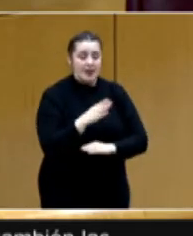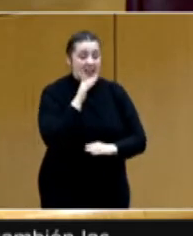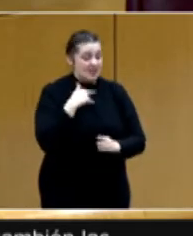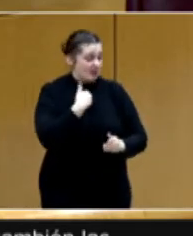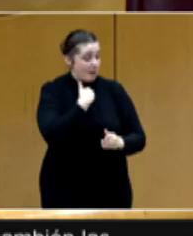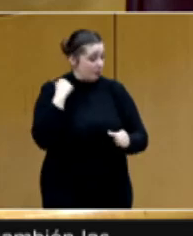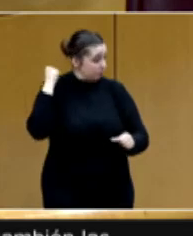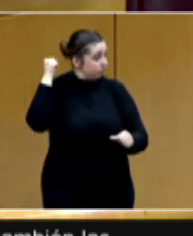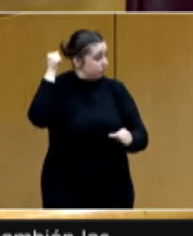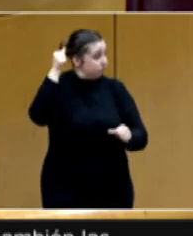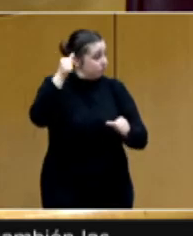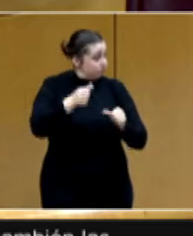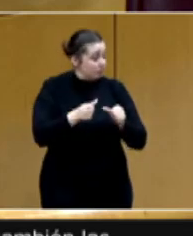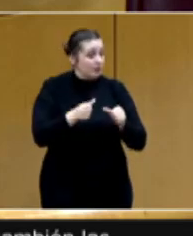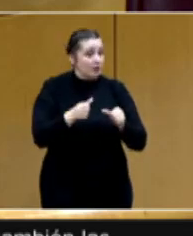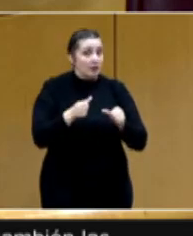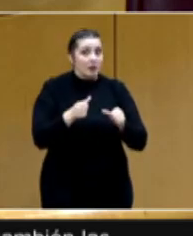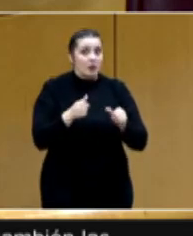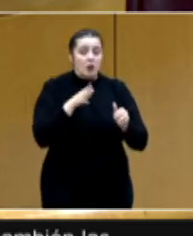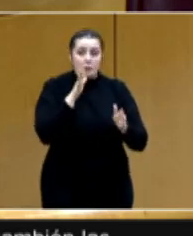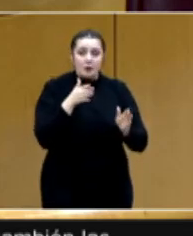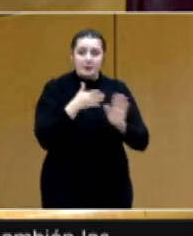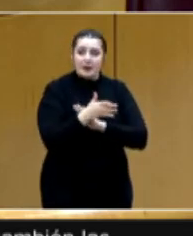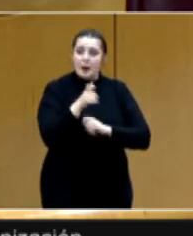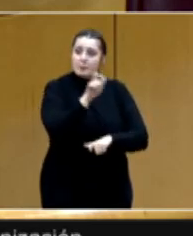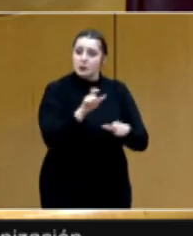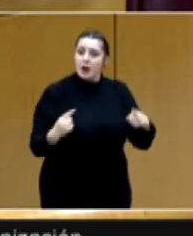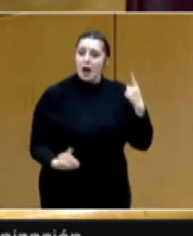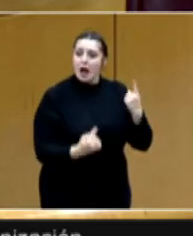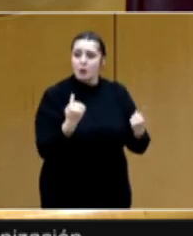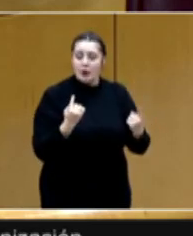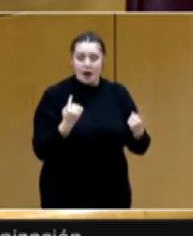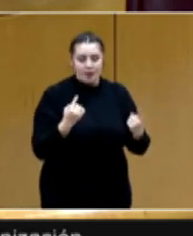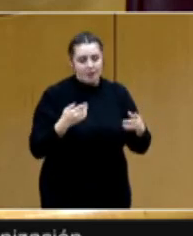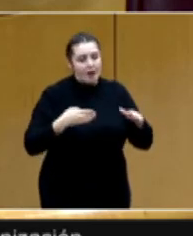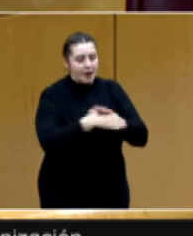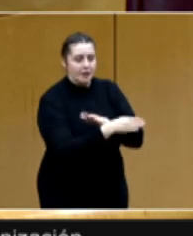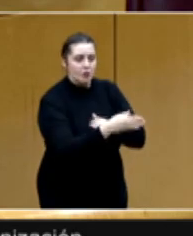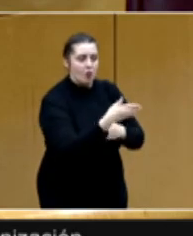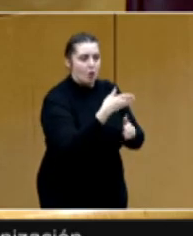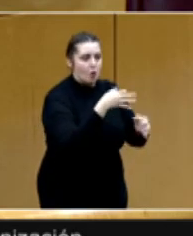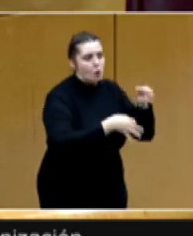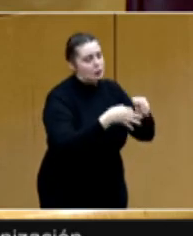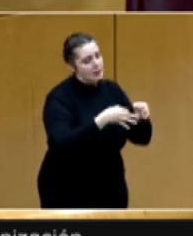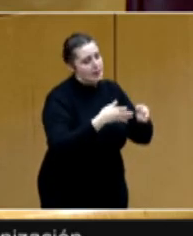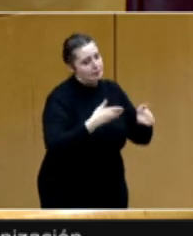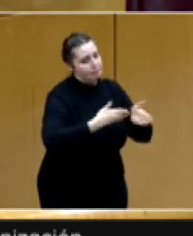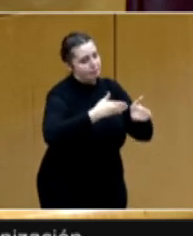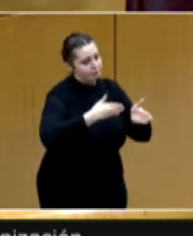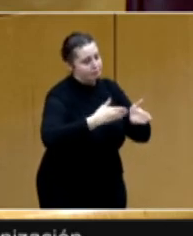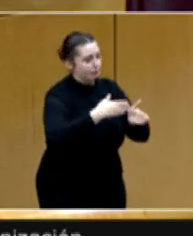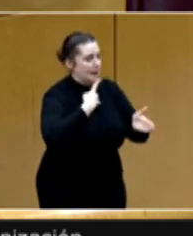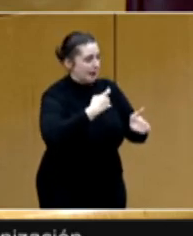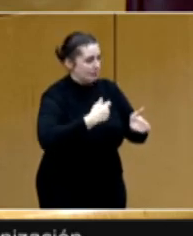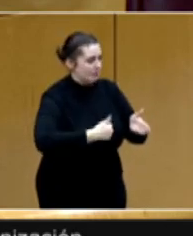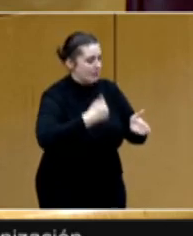entonces se percibía que para algunas personas el acceso a la justicia se veía limitado dificultado